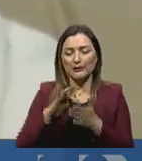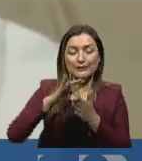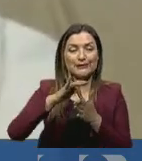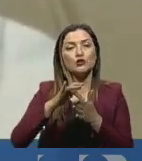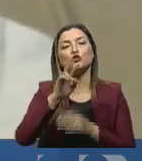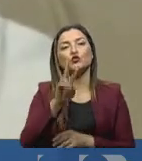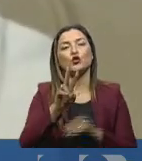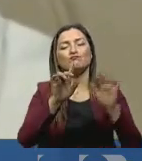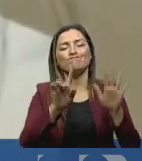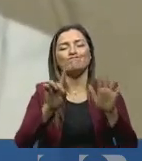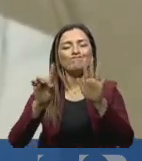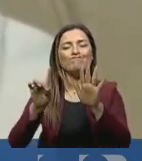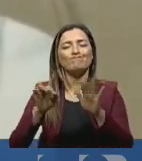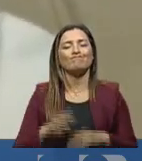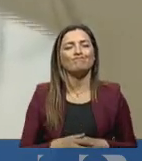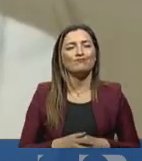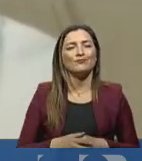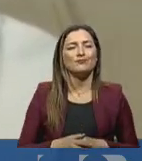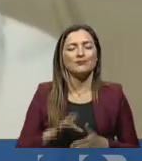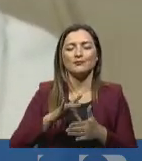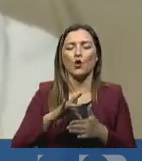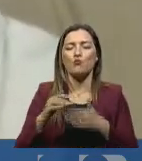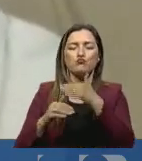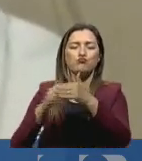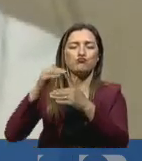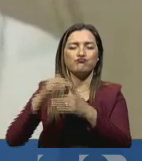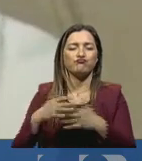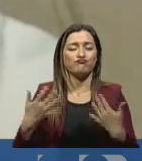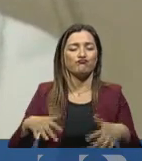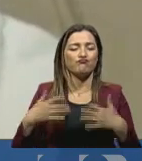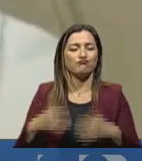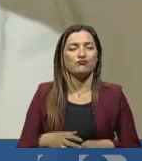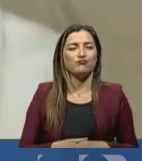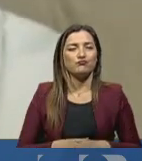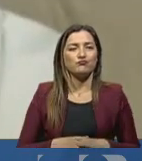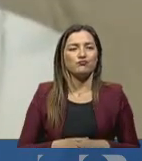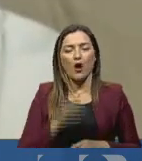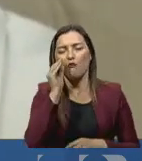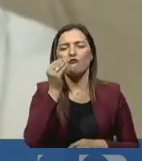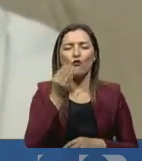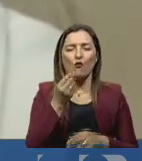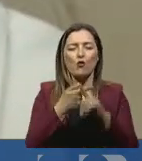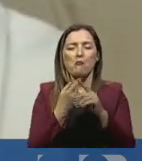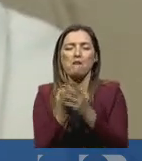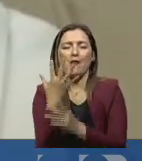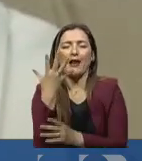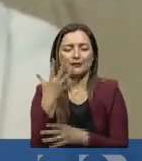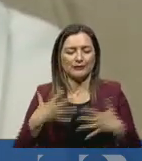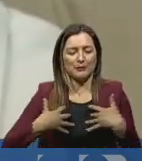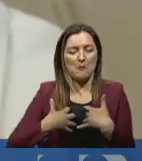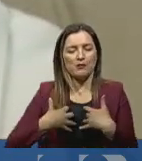266 en peligro categorizadas en peligro eso es hablando de flora